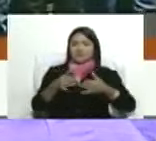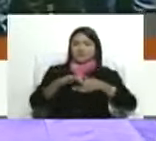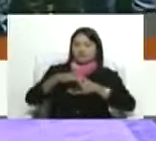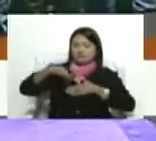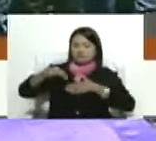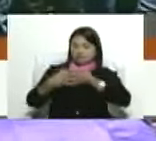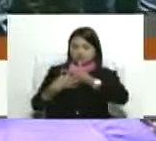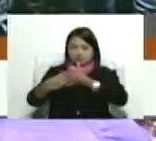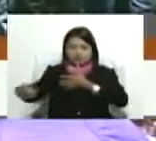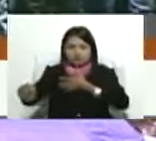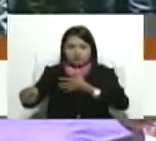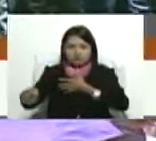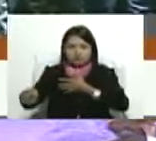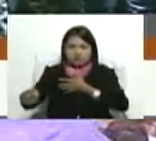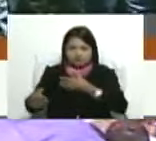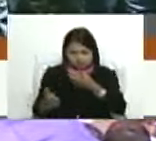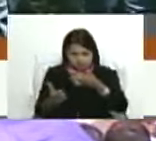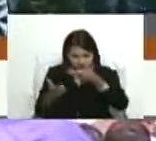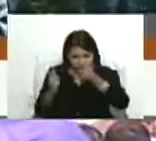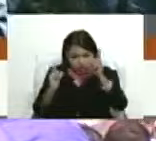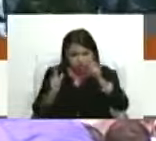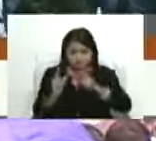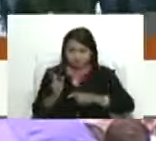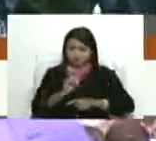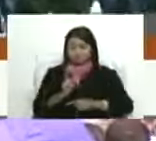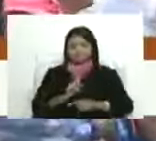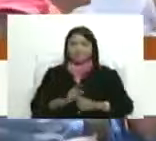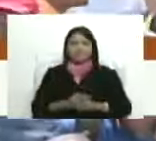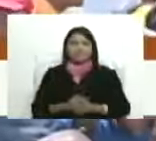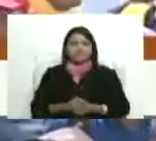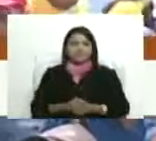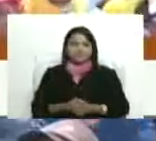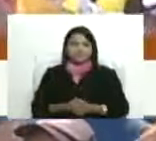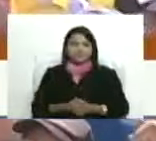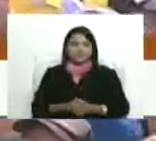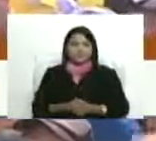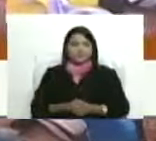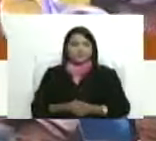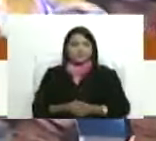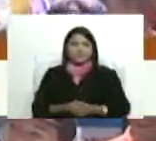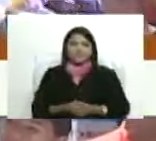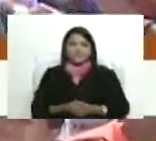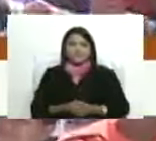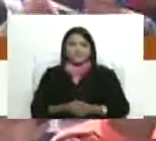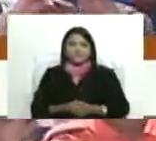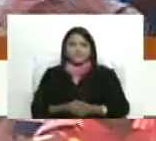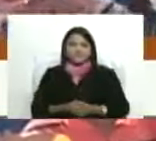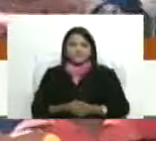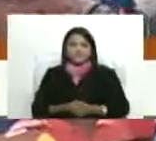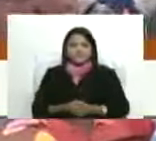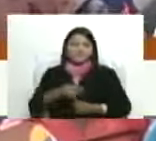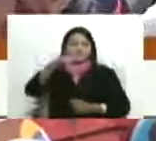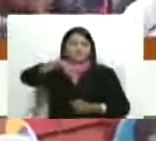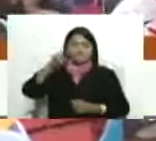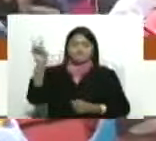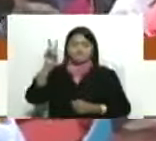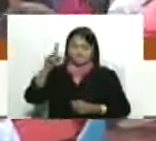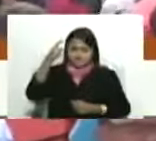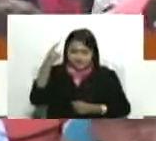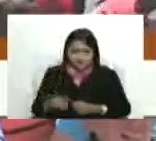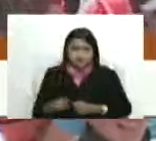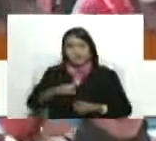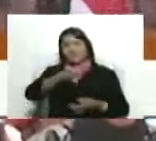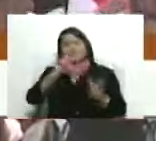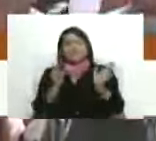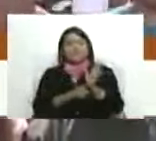podemos permitir que unos gringos no los roben No señor aquí está Venezuela toda Aquí